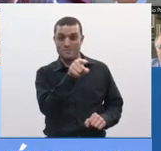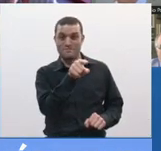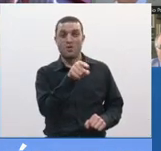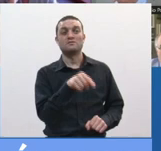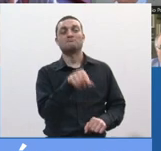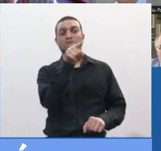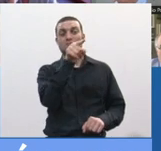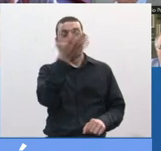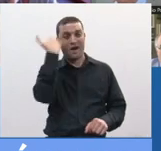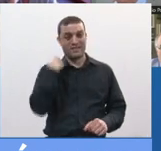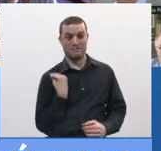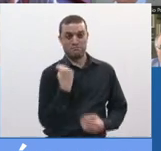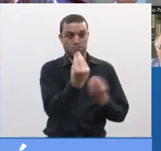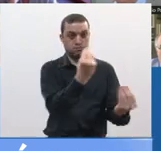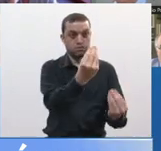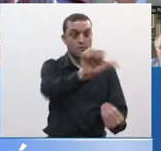máquina de la trampa.